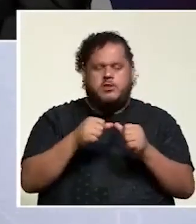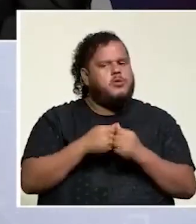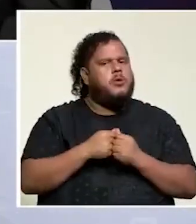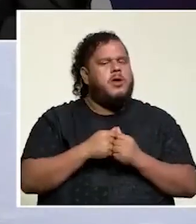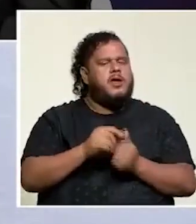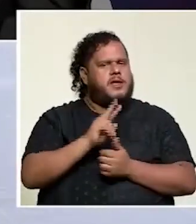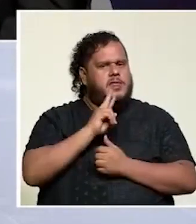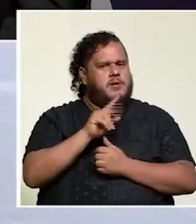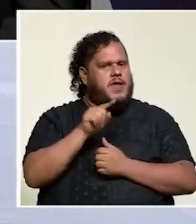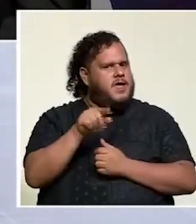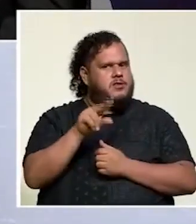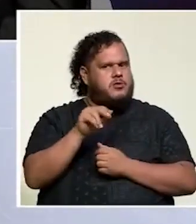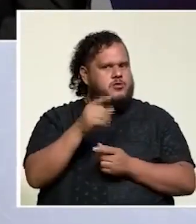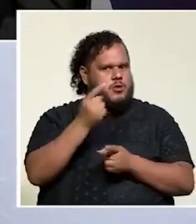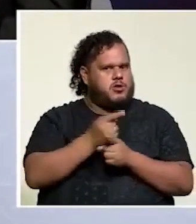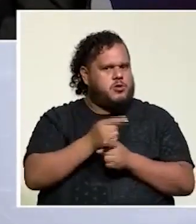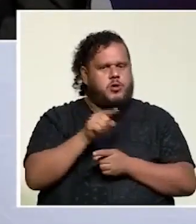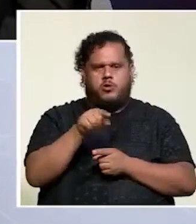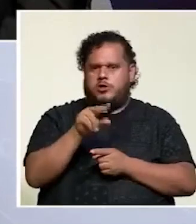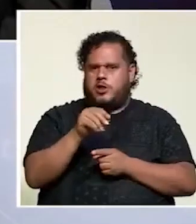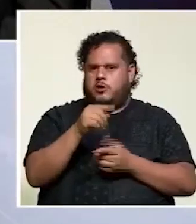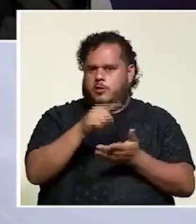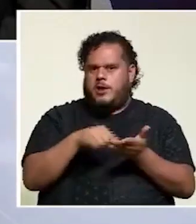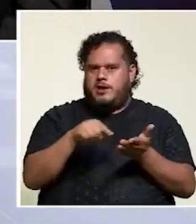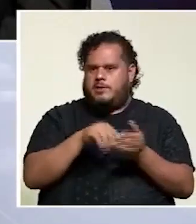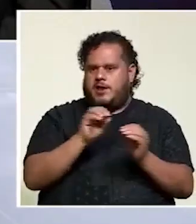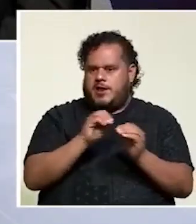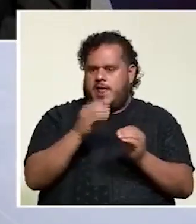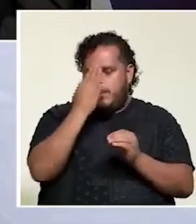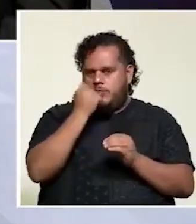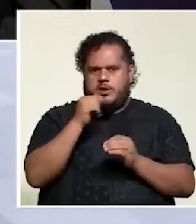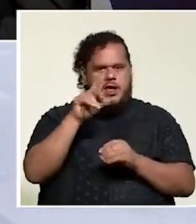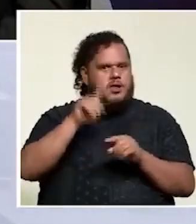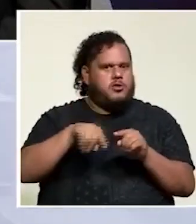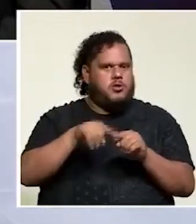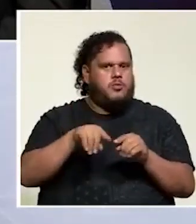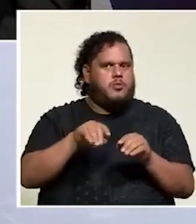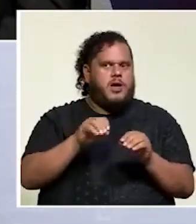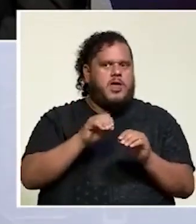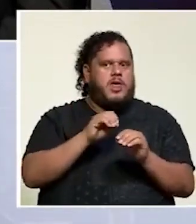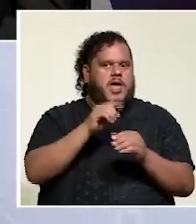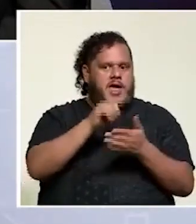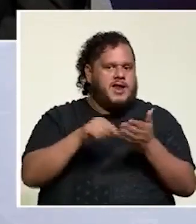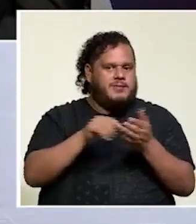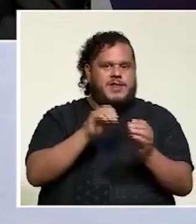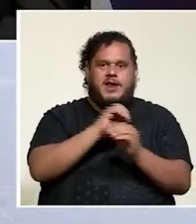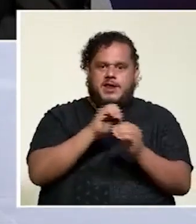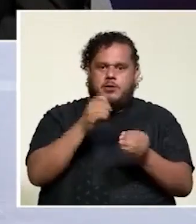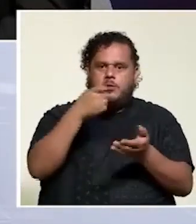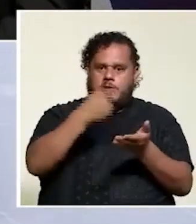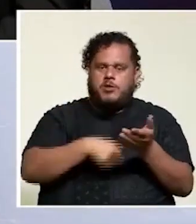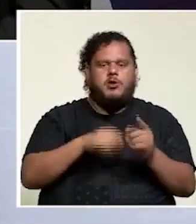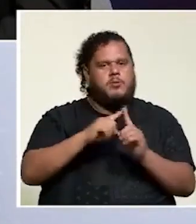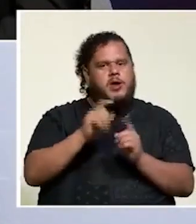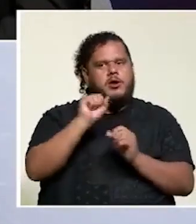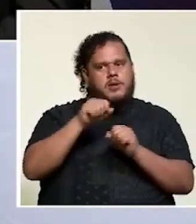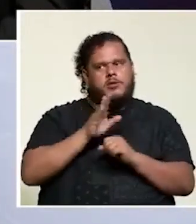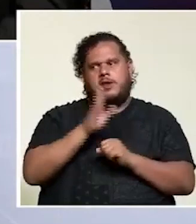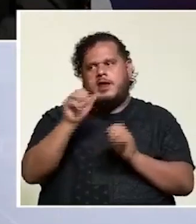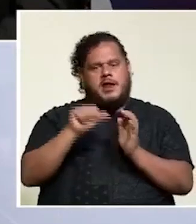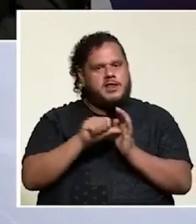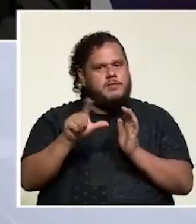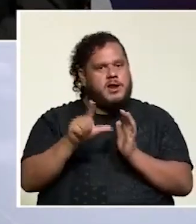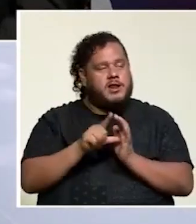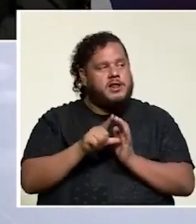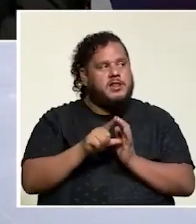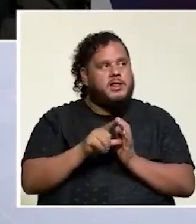realidad eso no es correcto, que usted no va a eliminar nada porque no puede eliminar ni un impuesto, pero que sí podría ir a la Asamblea